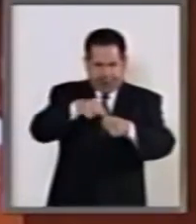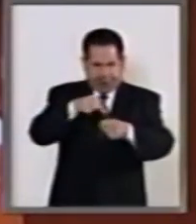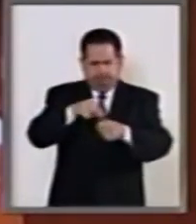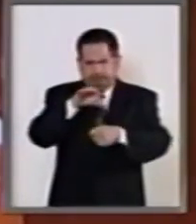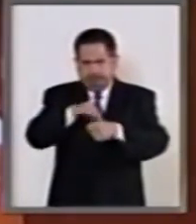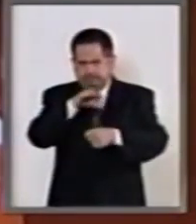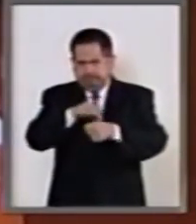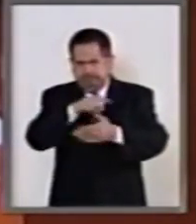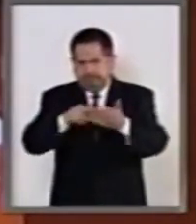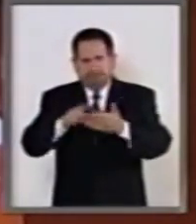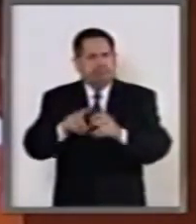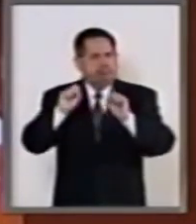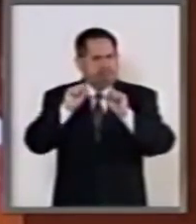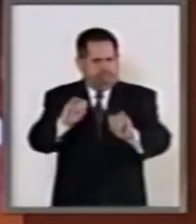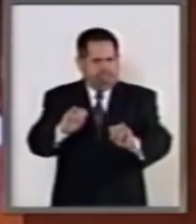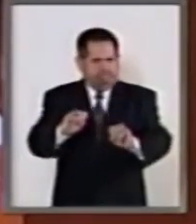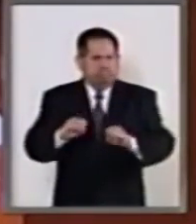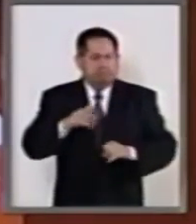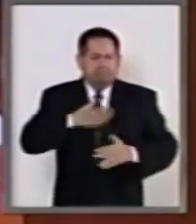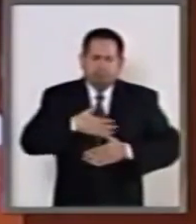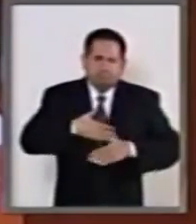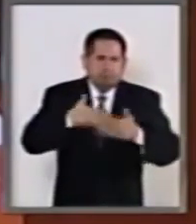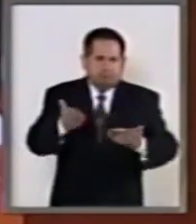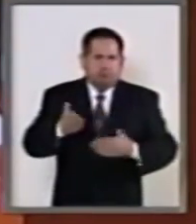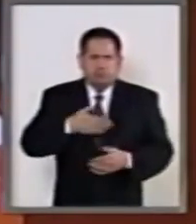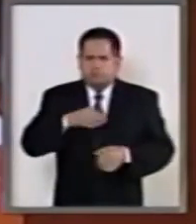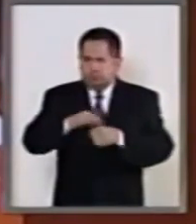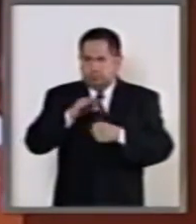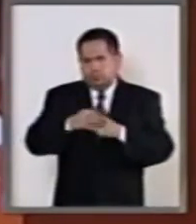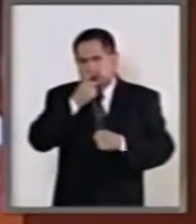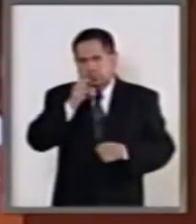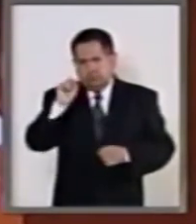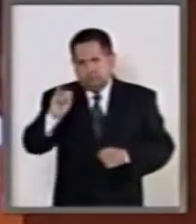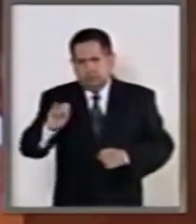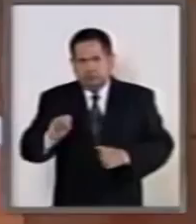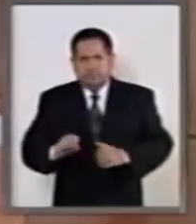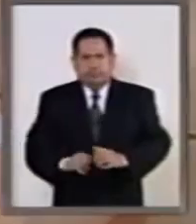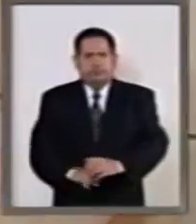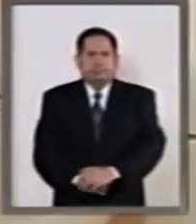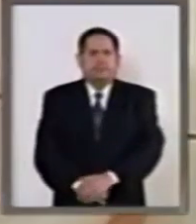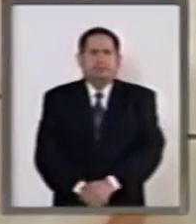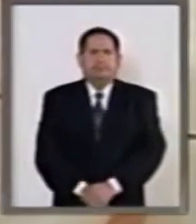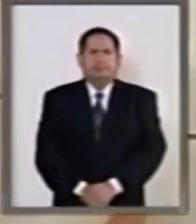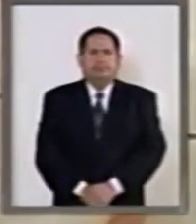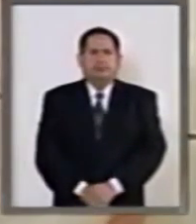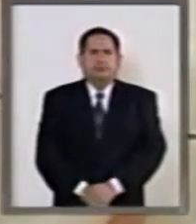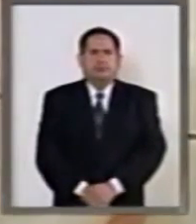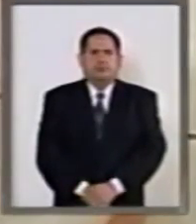consideración de esta Asamblea y manifiesto que mi voto será a favor.